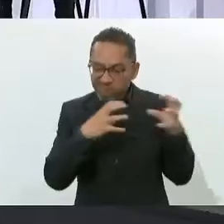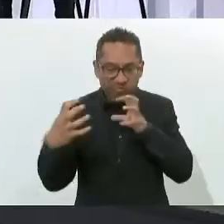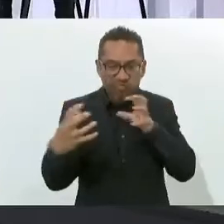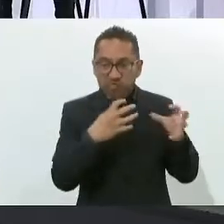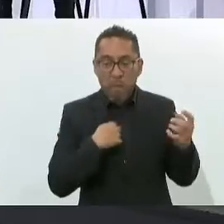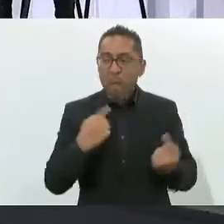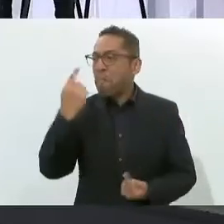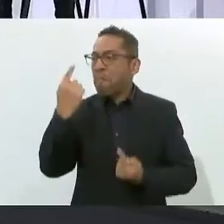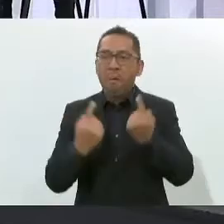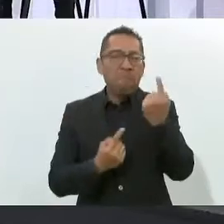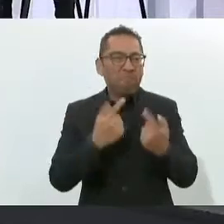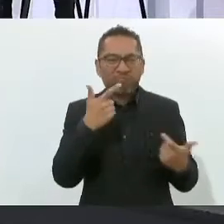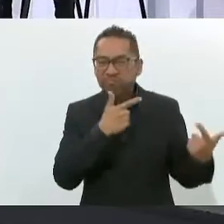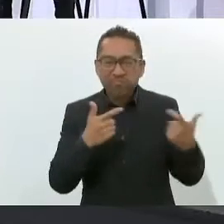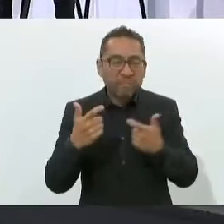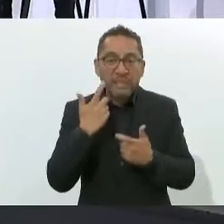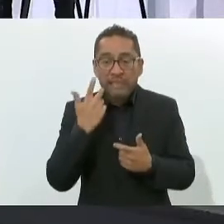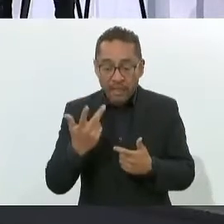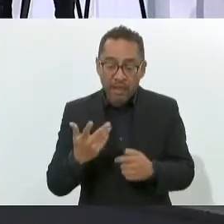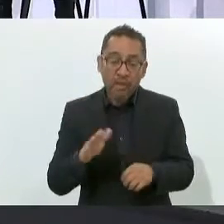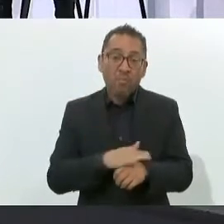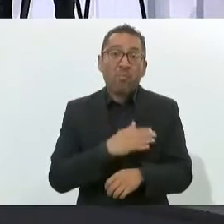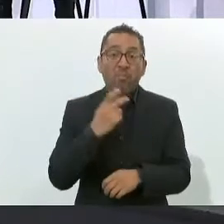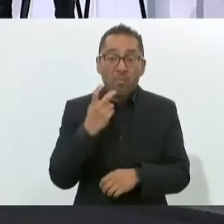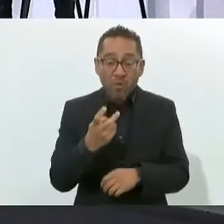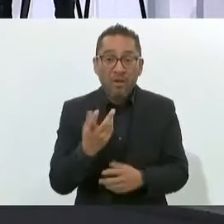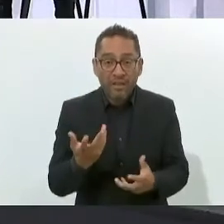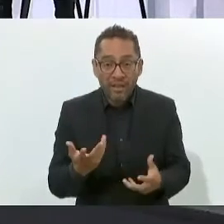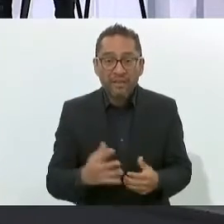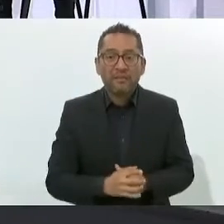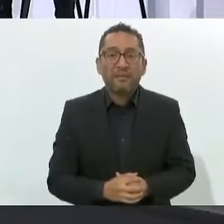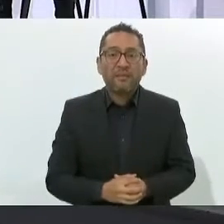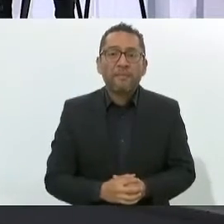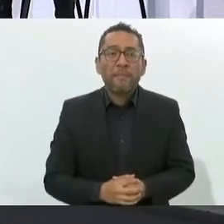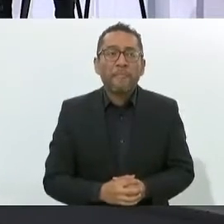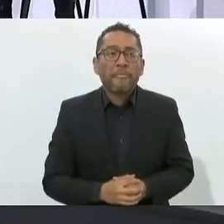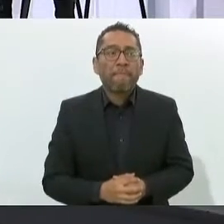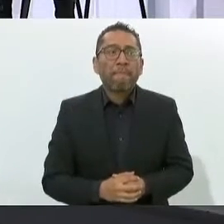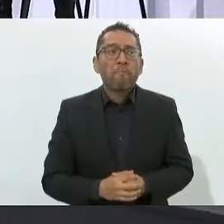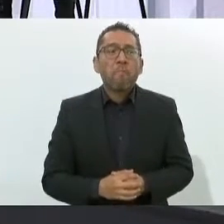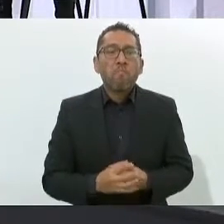Por eso ha crecido mucho